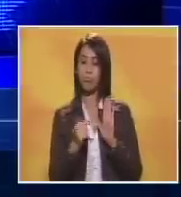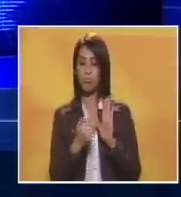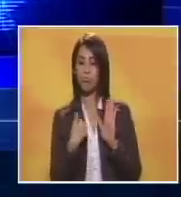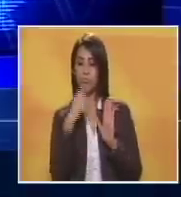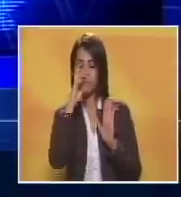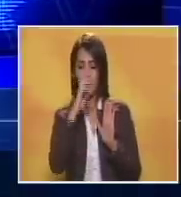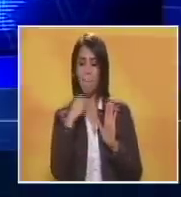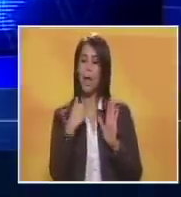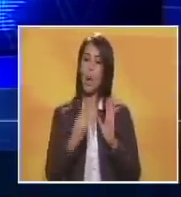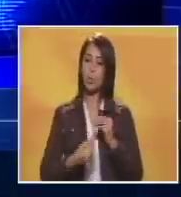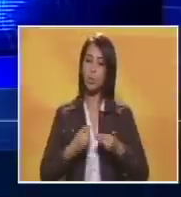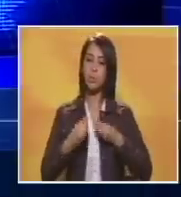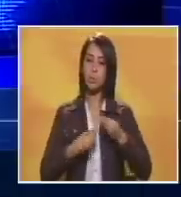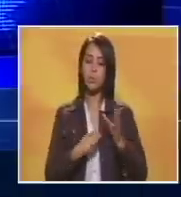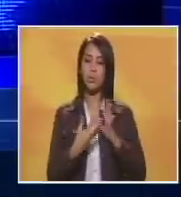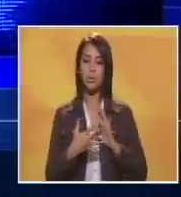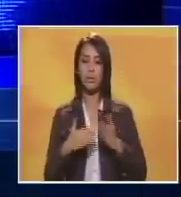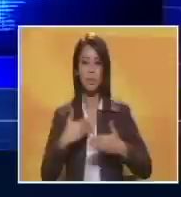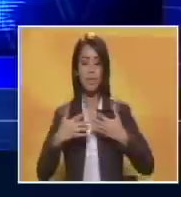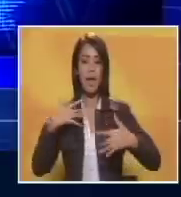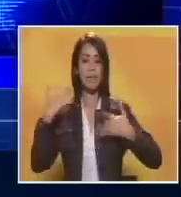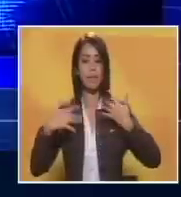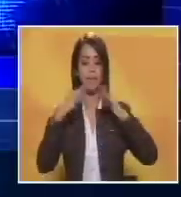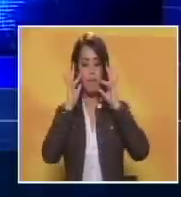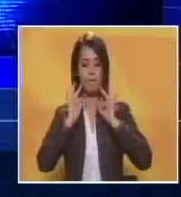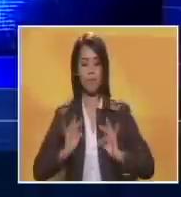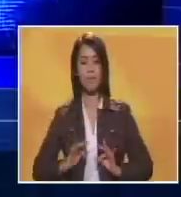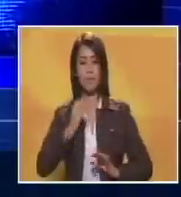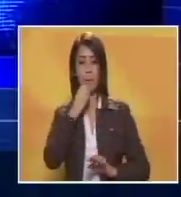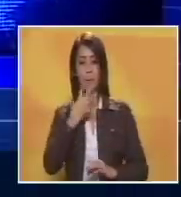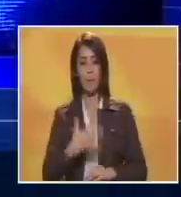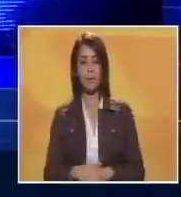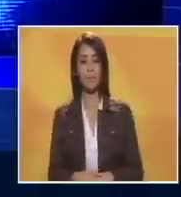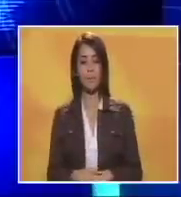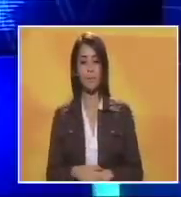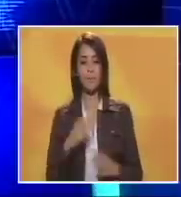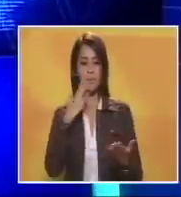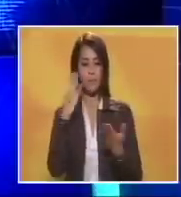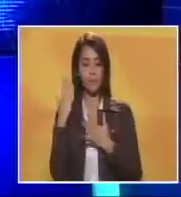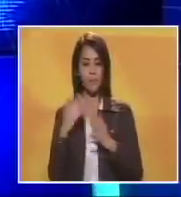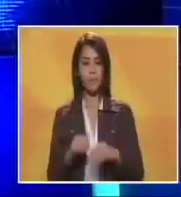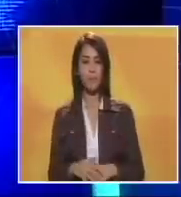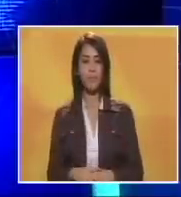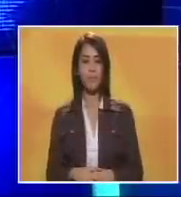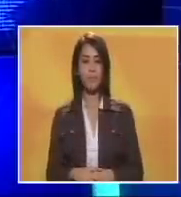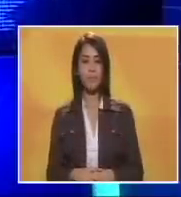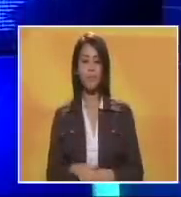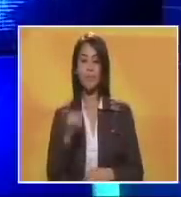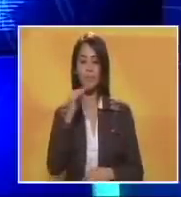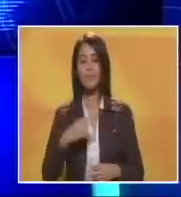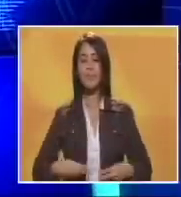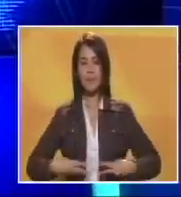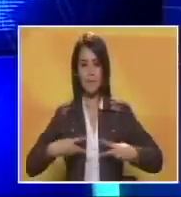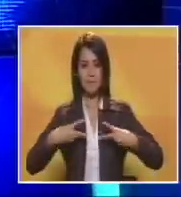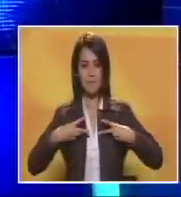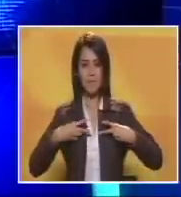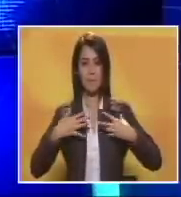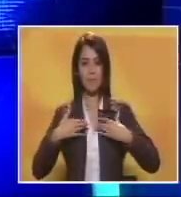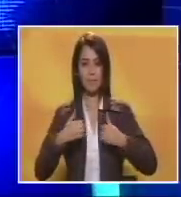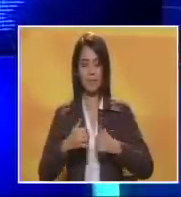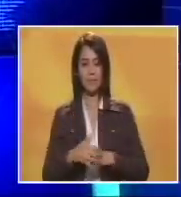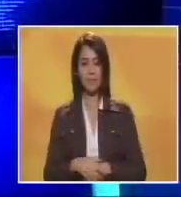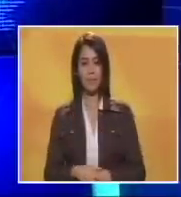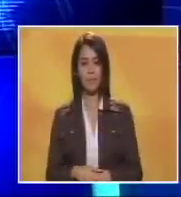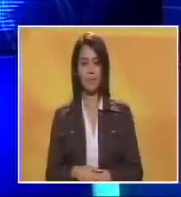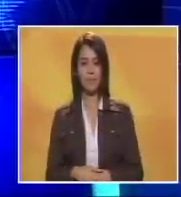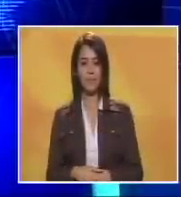balanceada, así como también mantener una actividad física moderada. Nuestras redes sociales en pantalla. Soy Yohaisa Adrián. Hasta una próxima entrega de